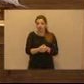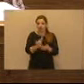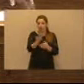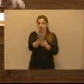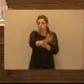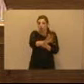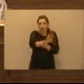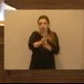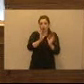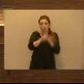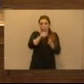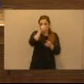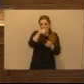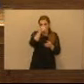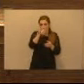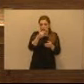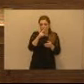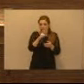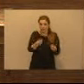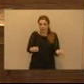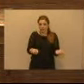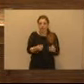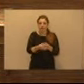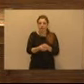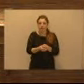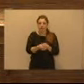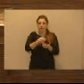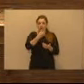Partido Socialista. Pues bien,